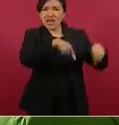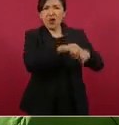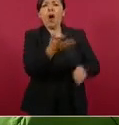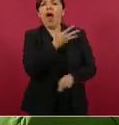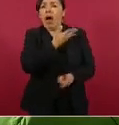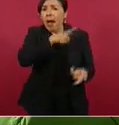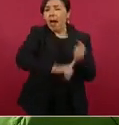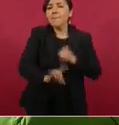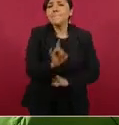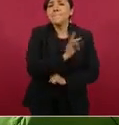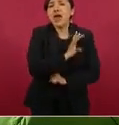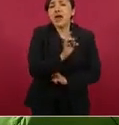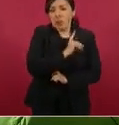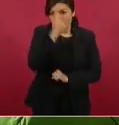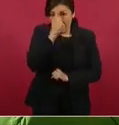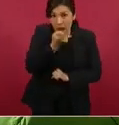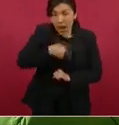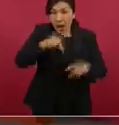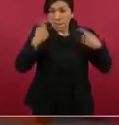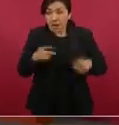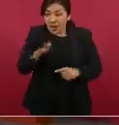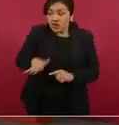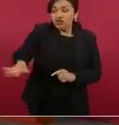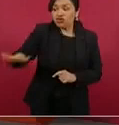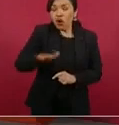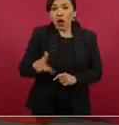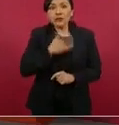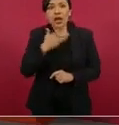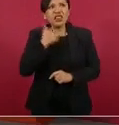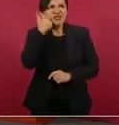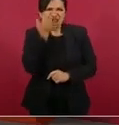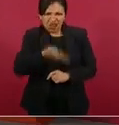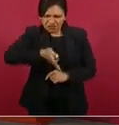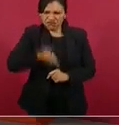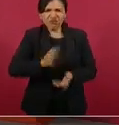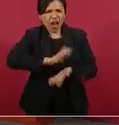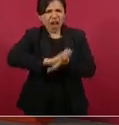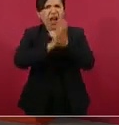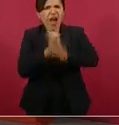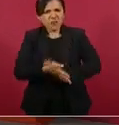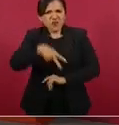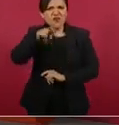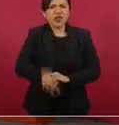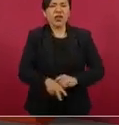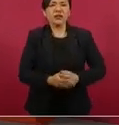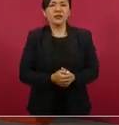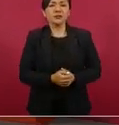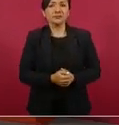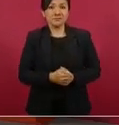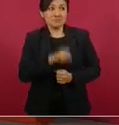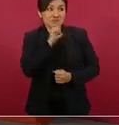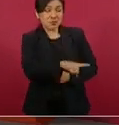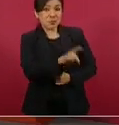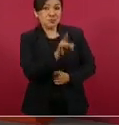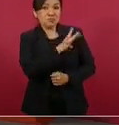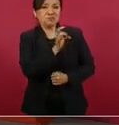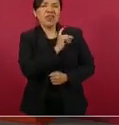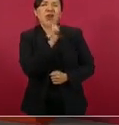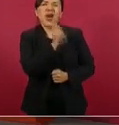miedo a que el pueblo opte por un cambio verdadero, y ese miedo